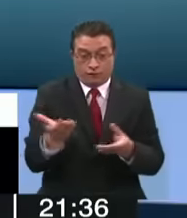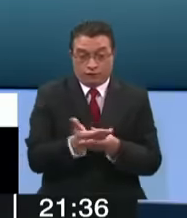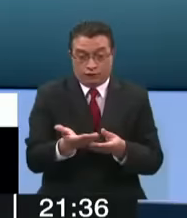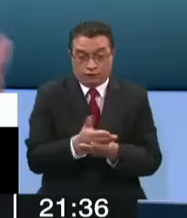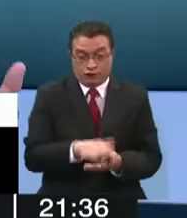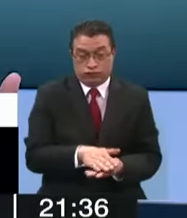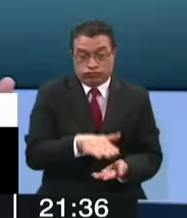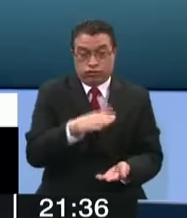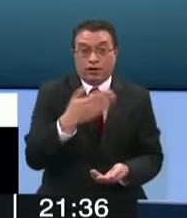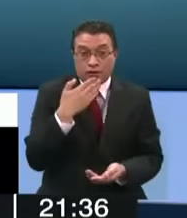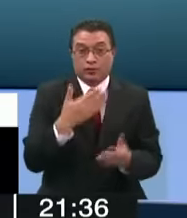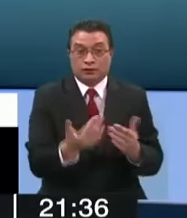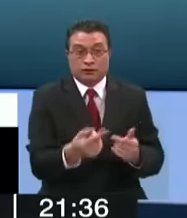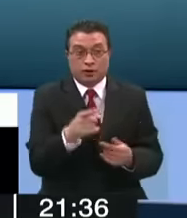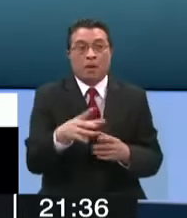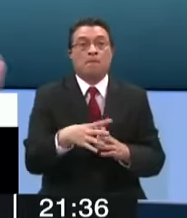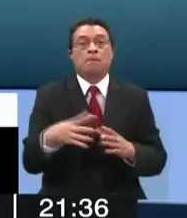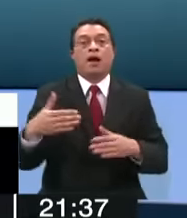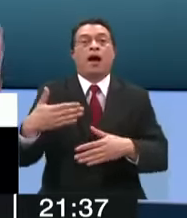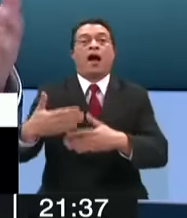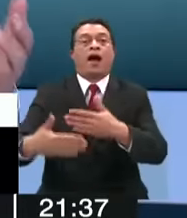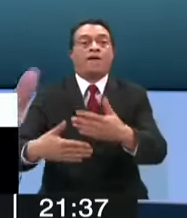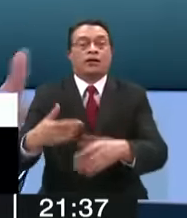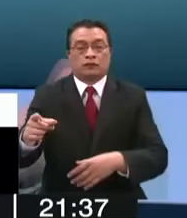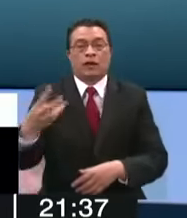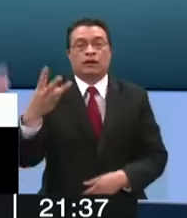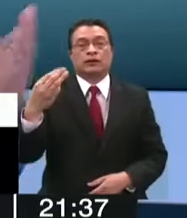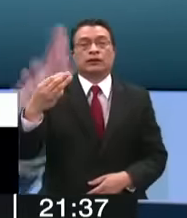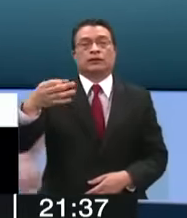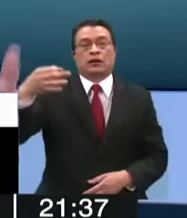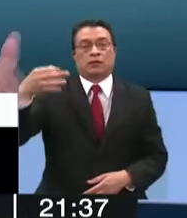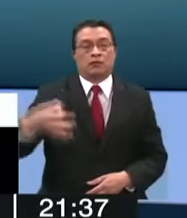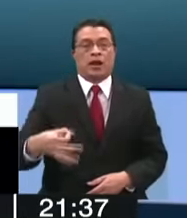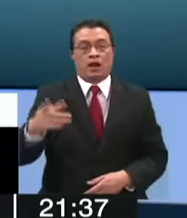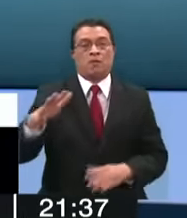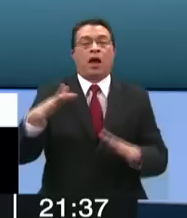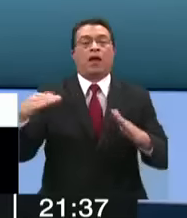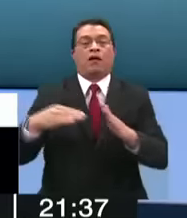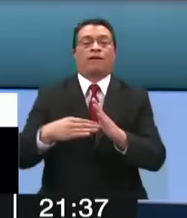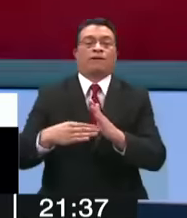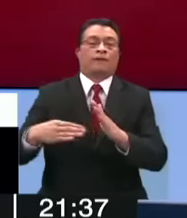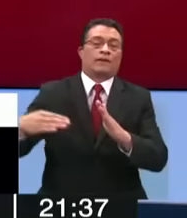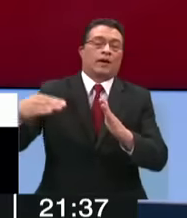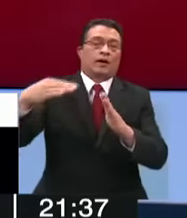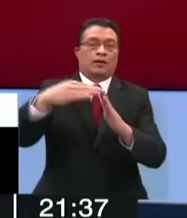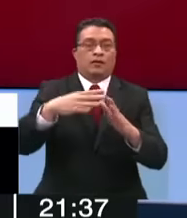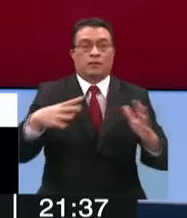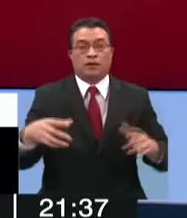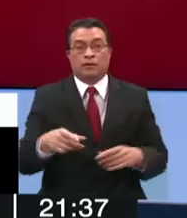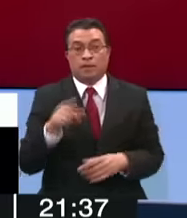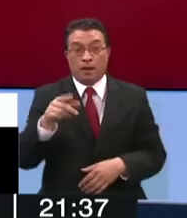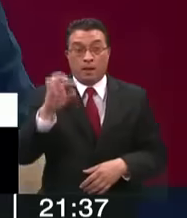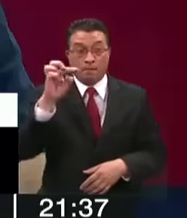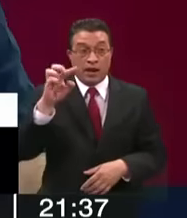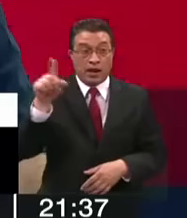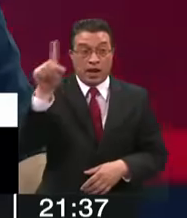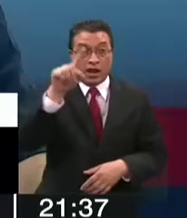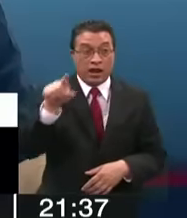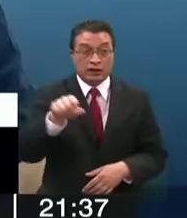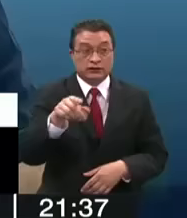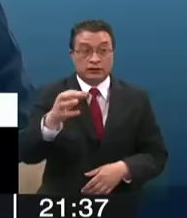La Democracia, pero tiene más avanzado, o por lo menos oficialmente en el CERVEL claro. Aparece mucho más militantes reinscritos o refichados. De hecho, el Partido Socialista que aparece